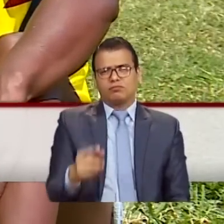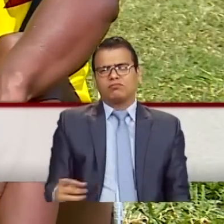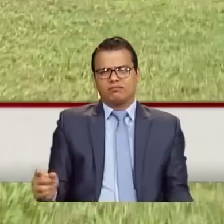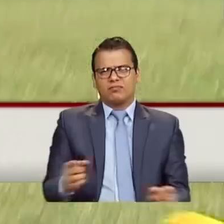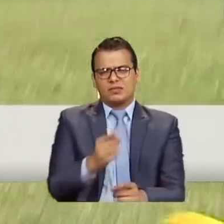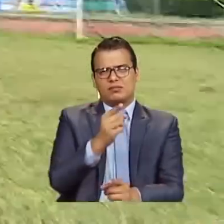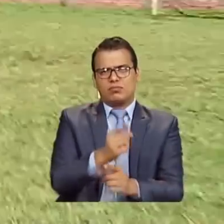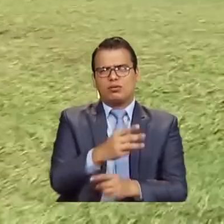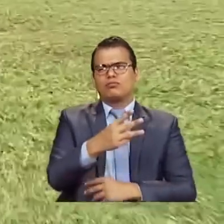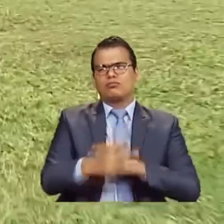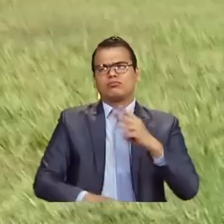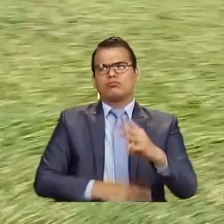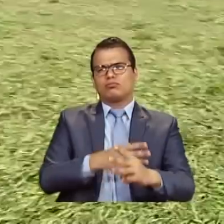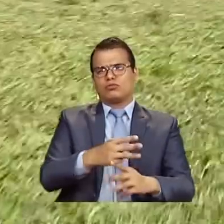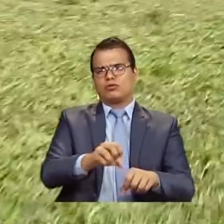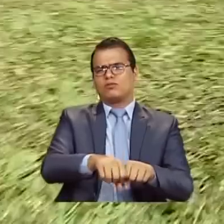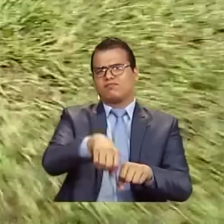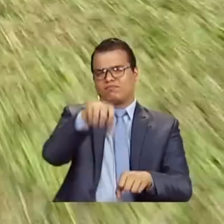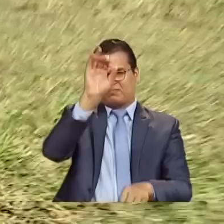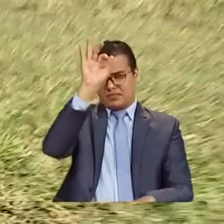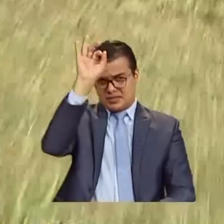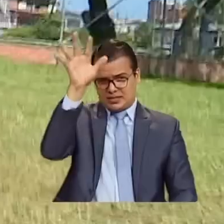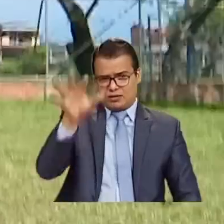ganar una Copa del Mundo.